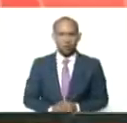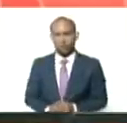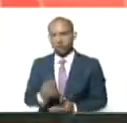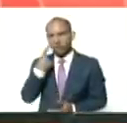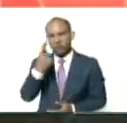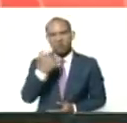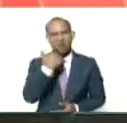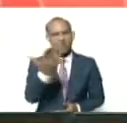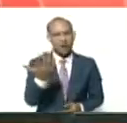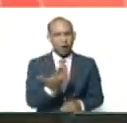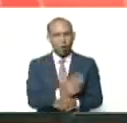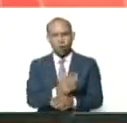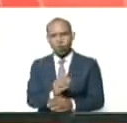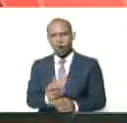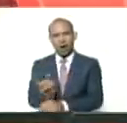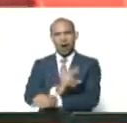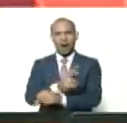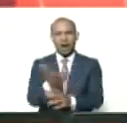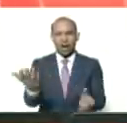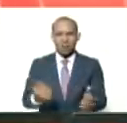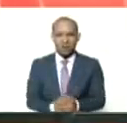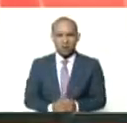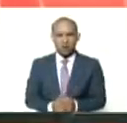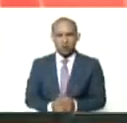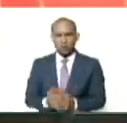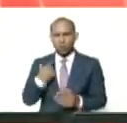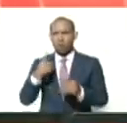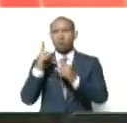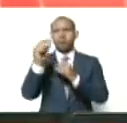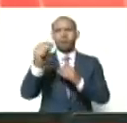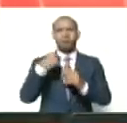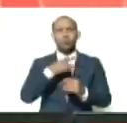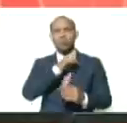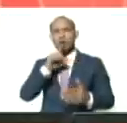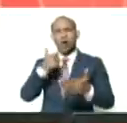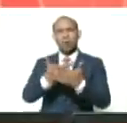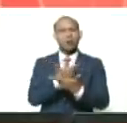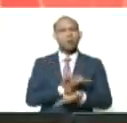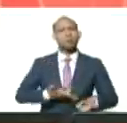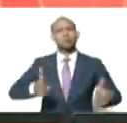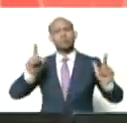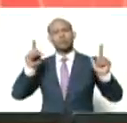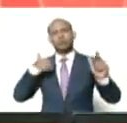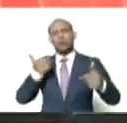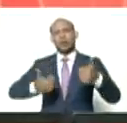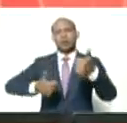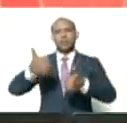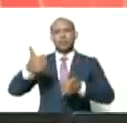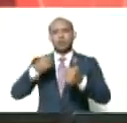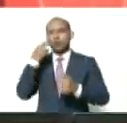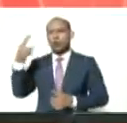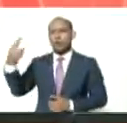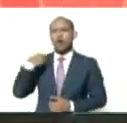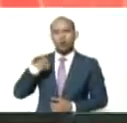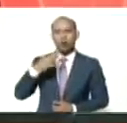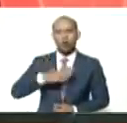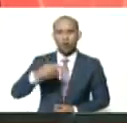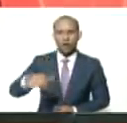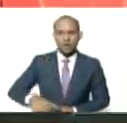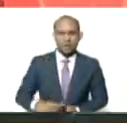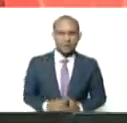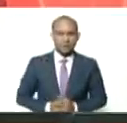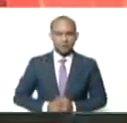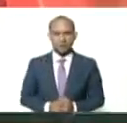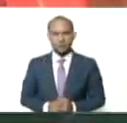feo jugar adelantado y salir a decir que tu nombre está a la orden, sino que si no te han visto, él está ahí. ¿Cómo es que dicen?